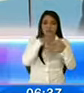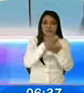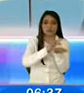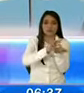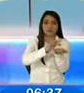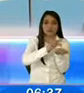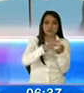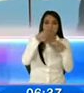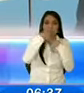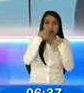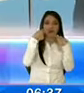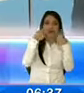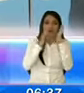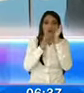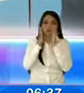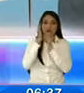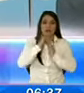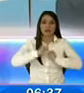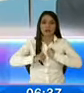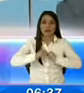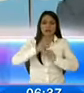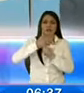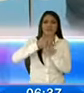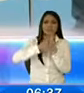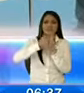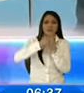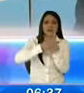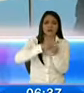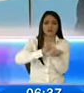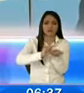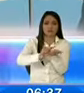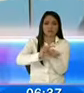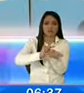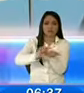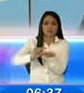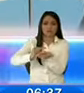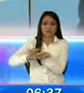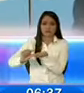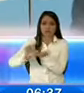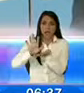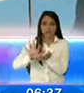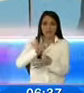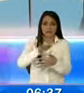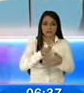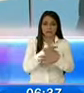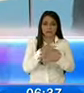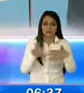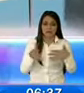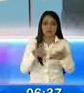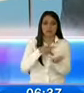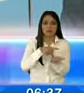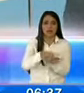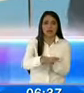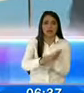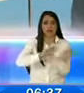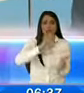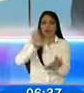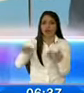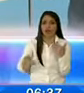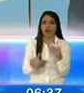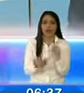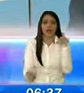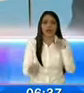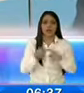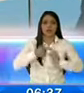entre marzo abril y mayo de tal manera de que con este cronograma nos ponemos al día hasta el mes de mayo con